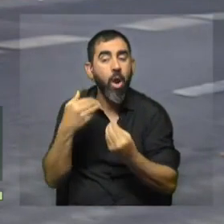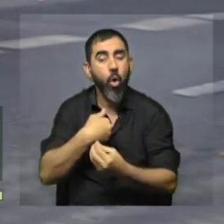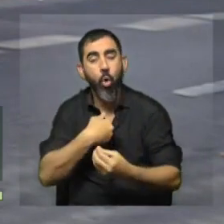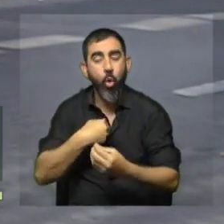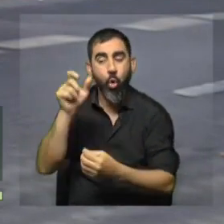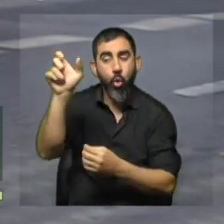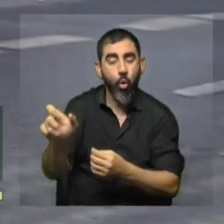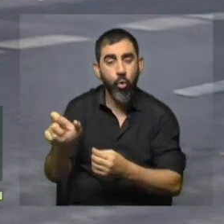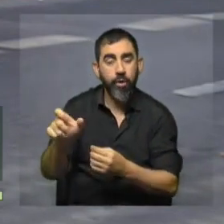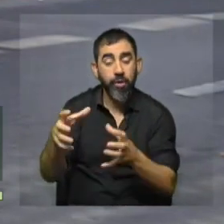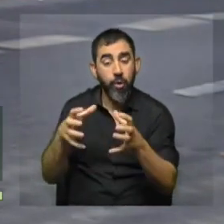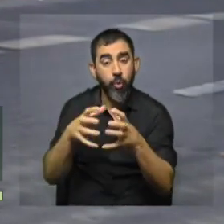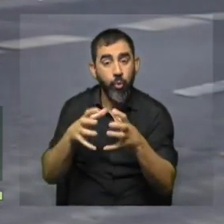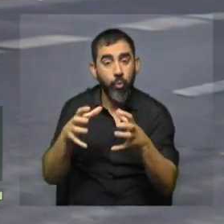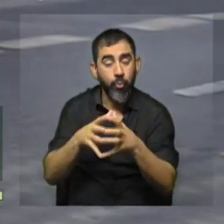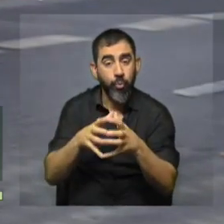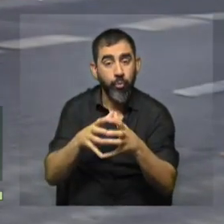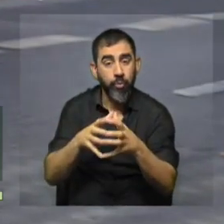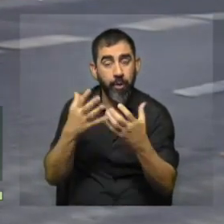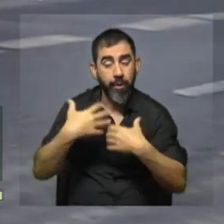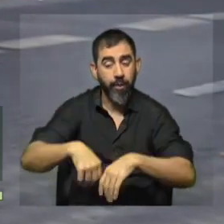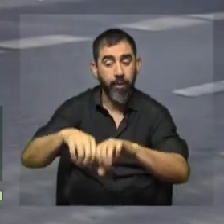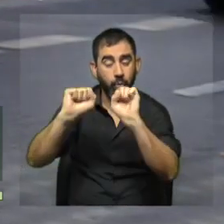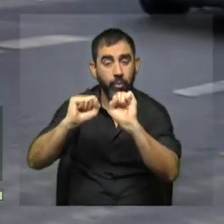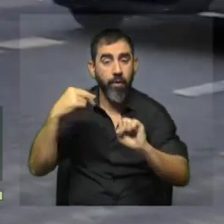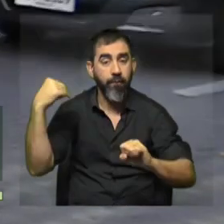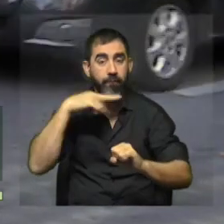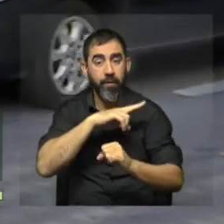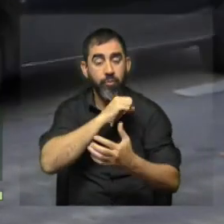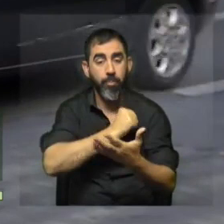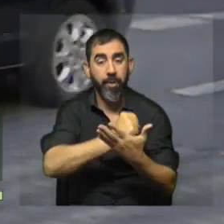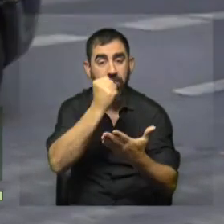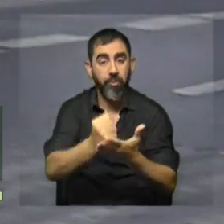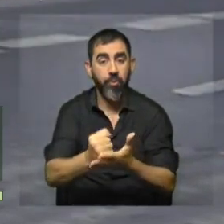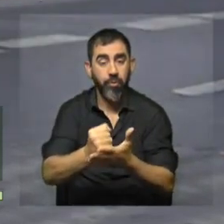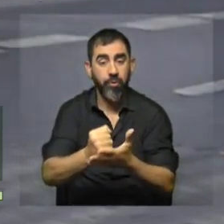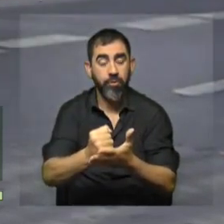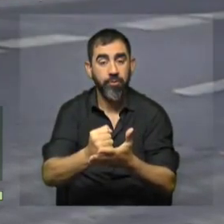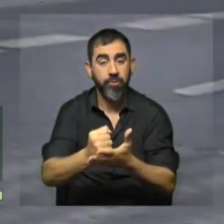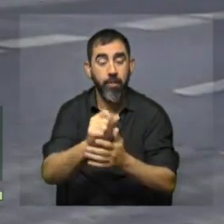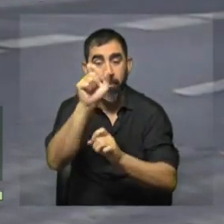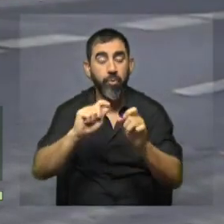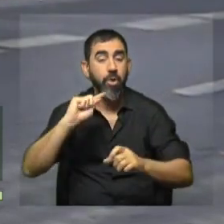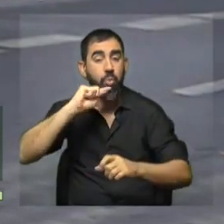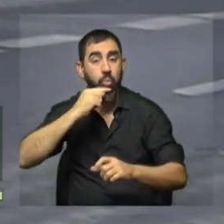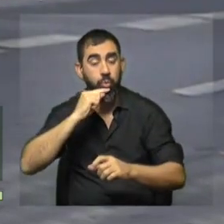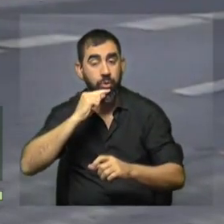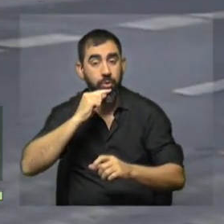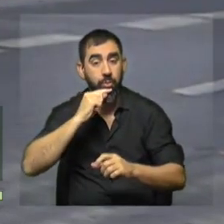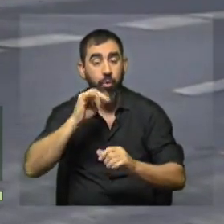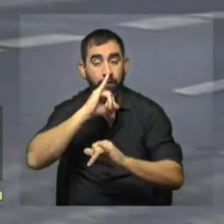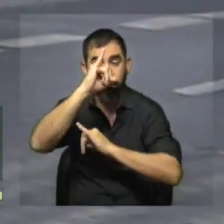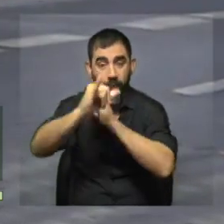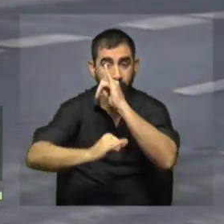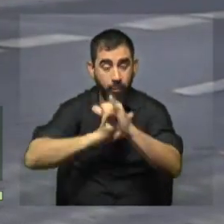de Astesiano en esta red que se detectó, que se dedicaba a la falsificación de documentos de ciudadanos rusos a partir de